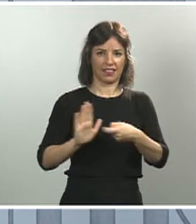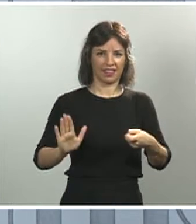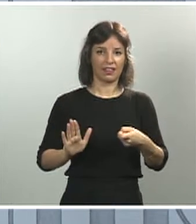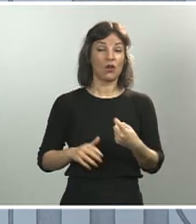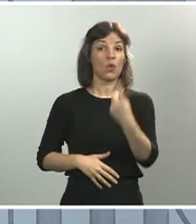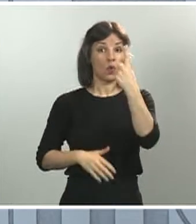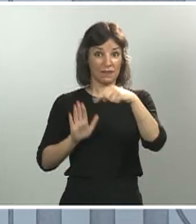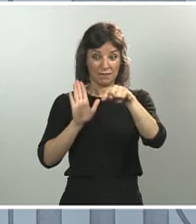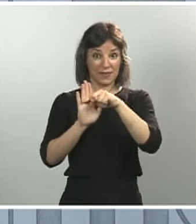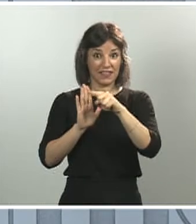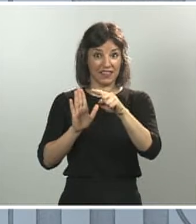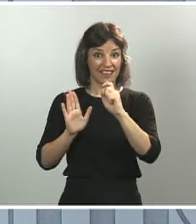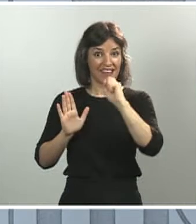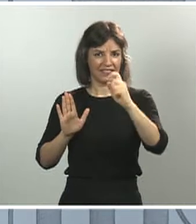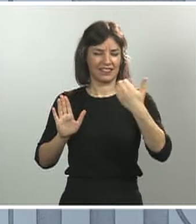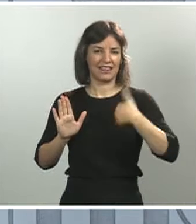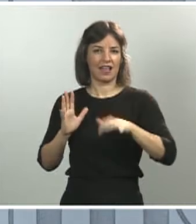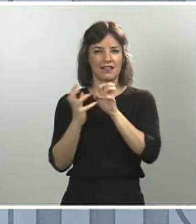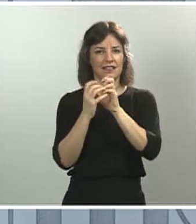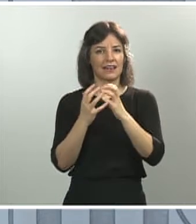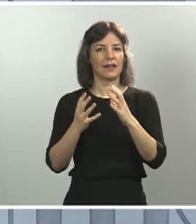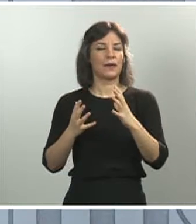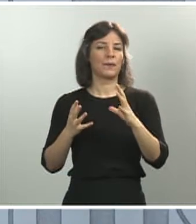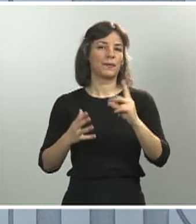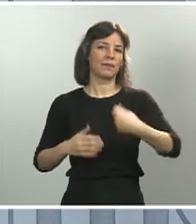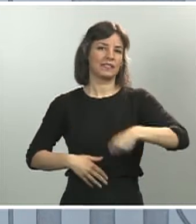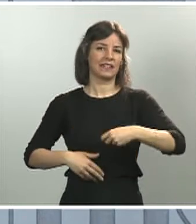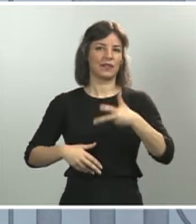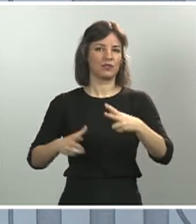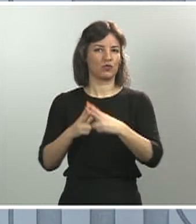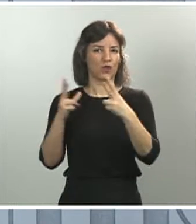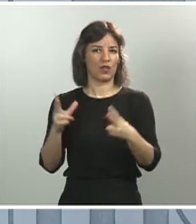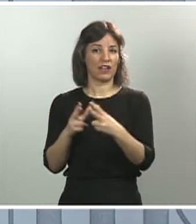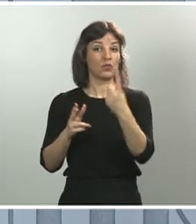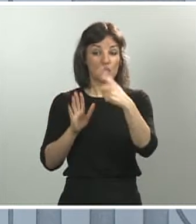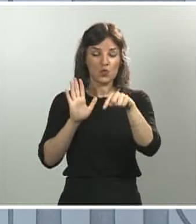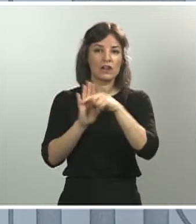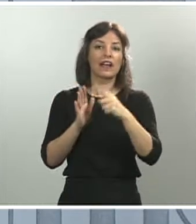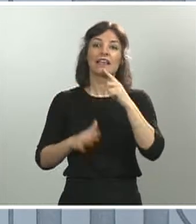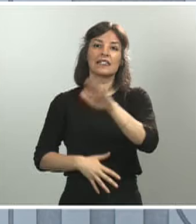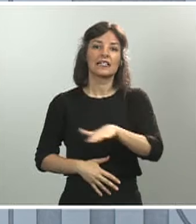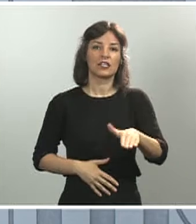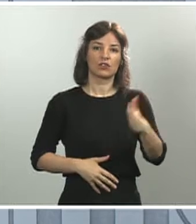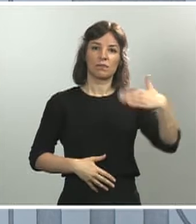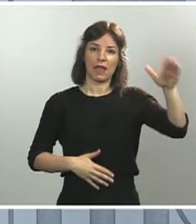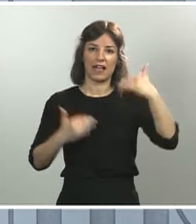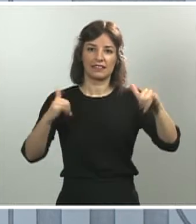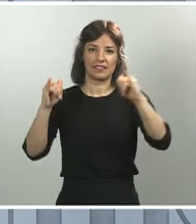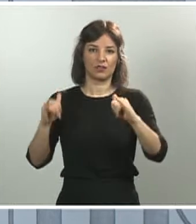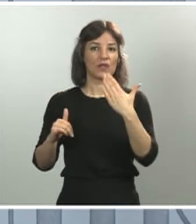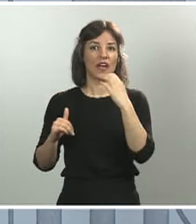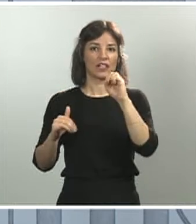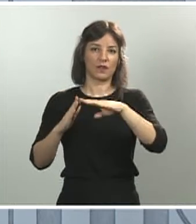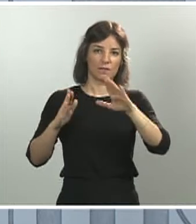estábamos trabajando con la Vicepresidencia de Derechos Sociales consistía en permitir paseos de los niños menores de 14 años, que son 6